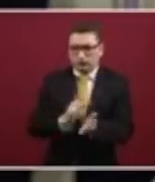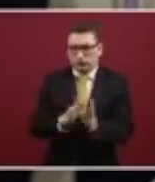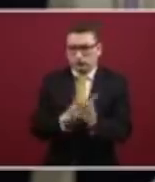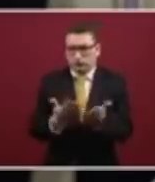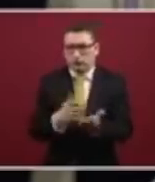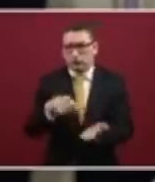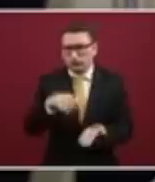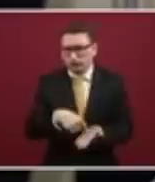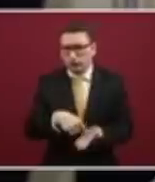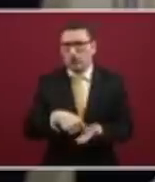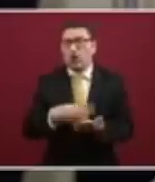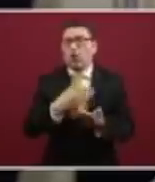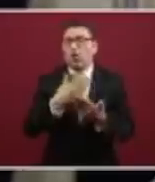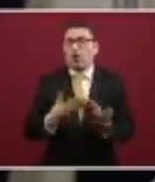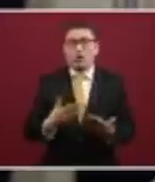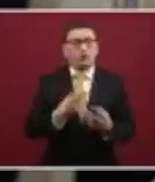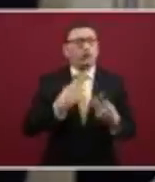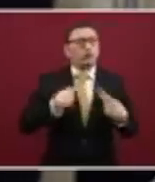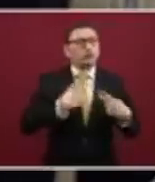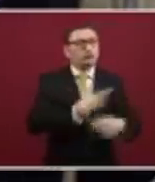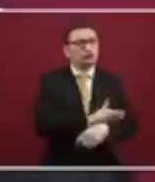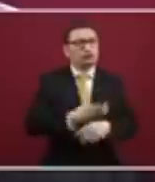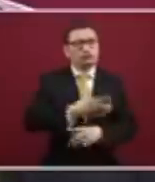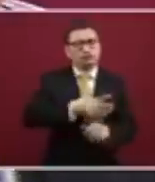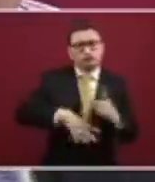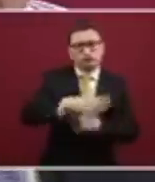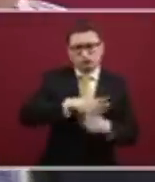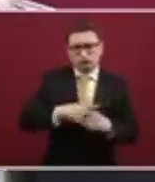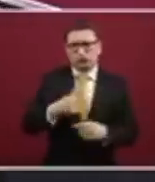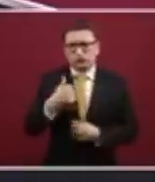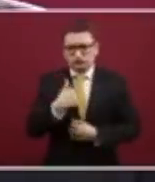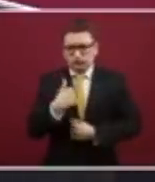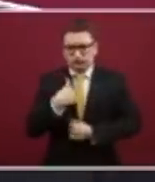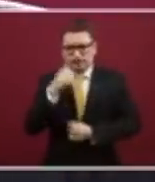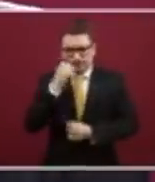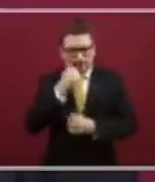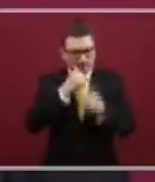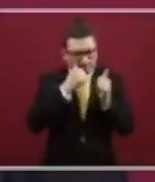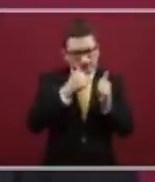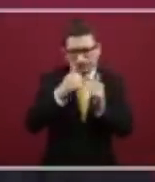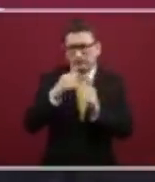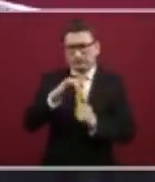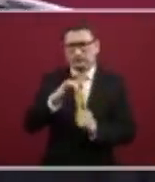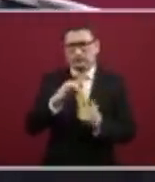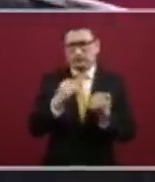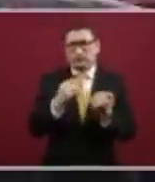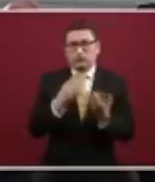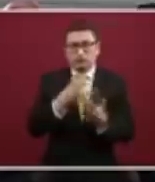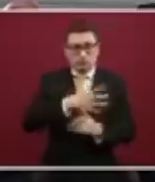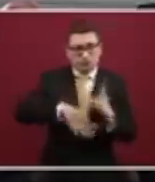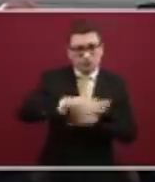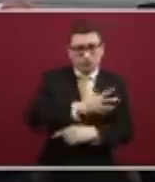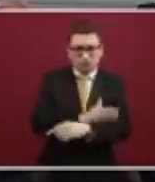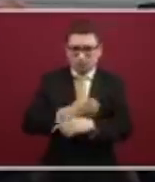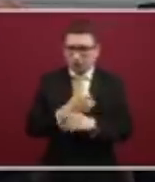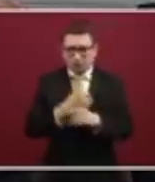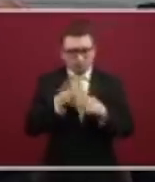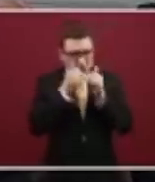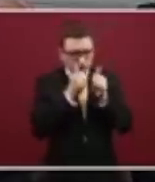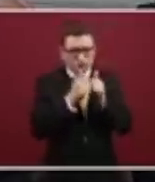¿o ahora escucha más a sus colaboradores? Siempre escucho, y no solo a los colaboradores. Creo yo,